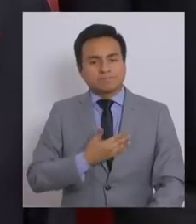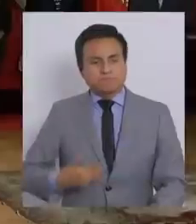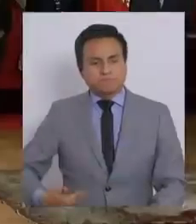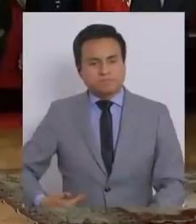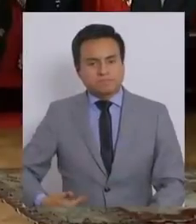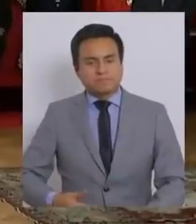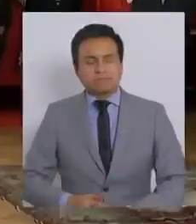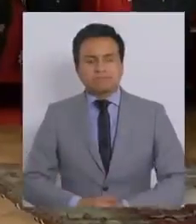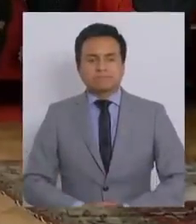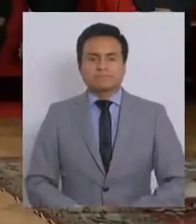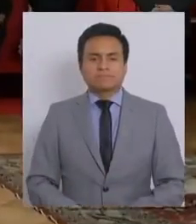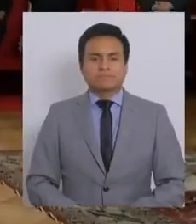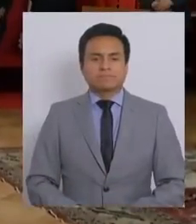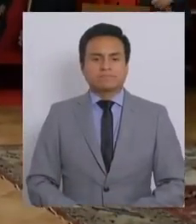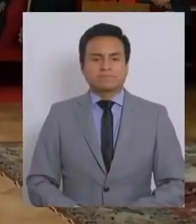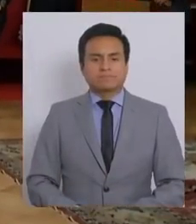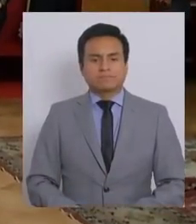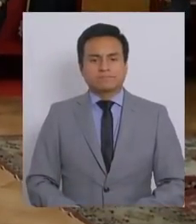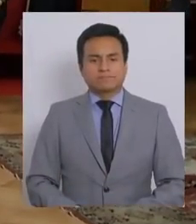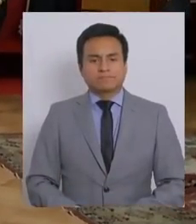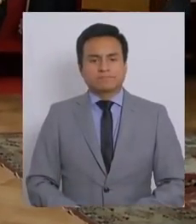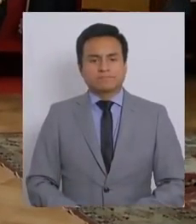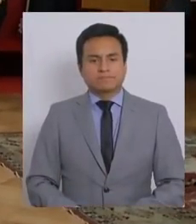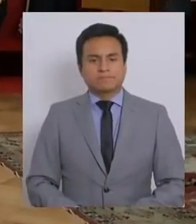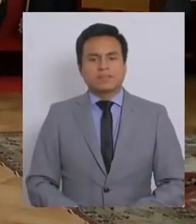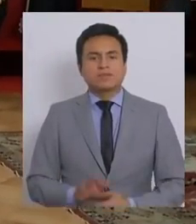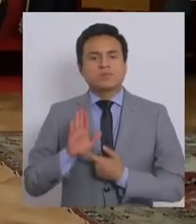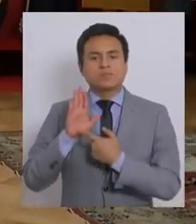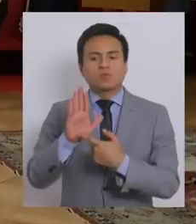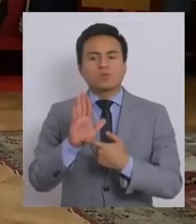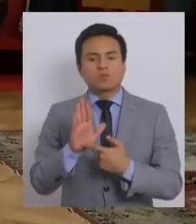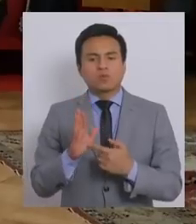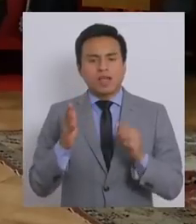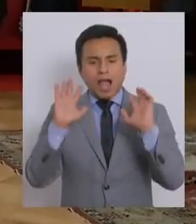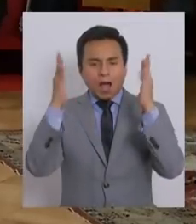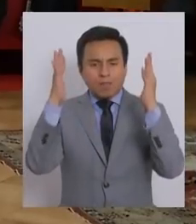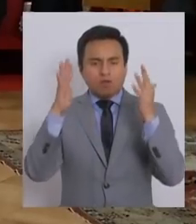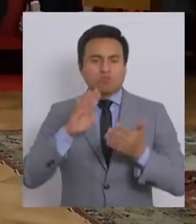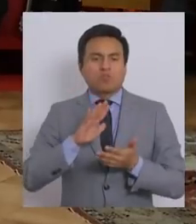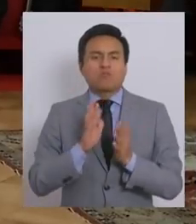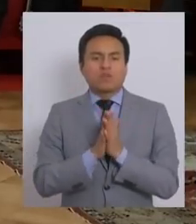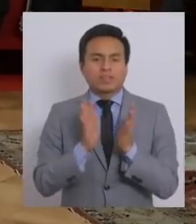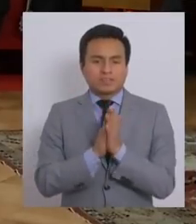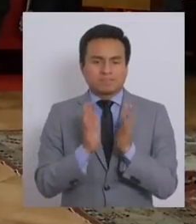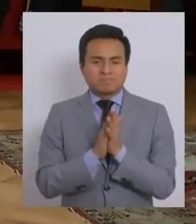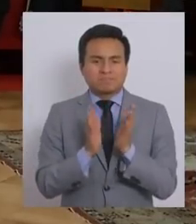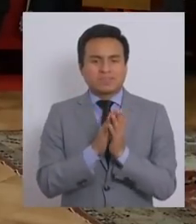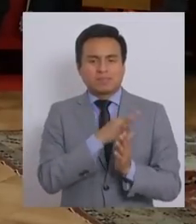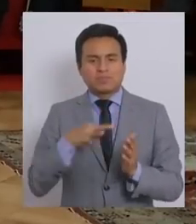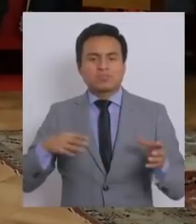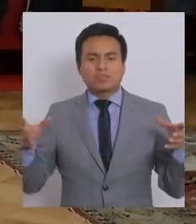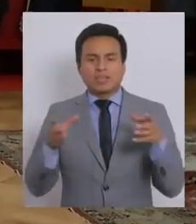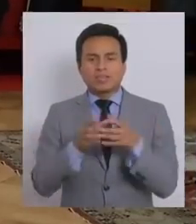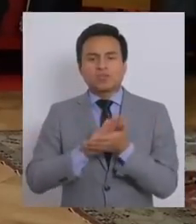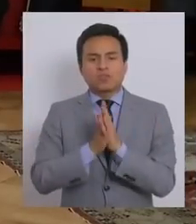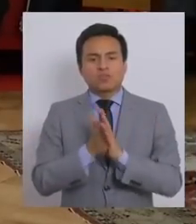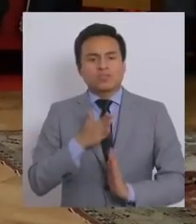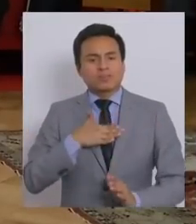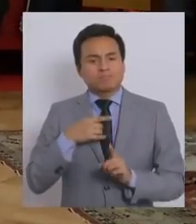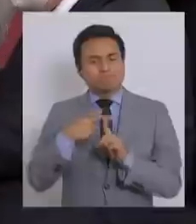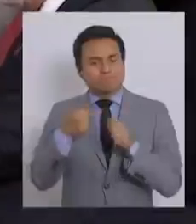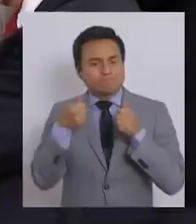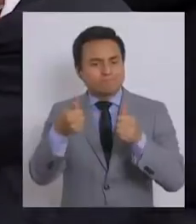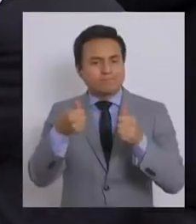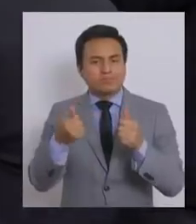persona no se podía dañar al gobierno y decidía dar un paso al costado. Así que Rodrigo Delgado es el nuevo ministro